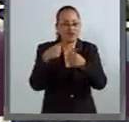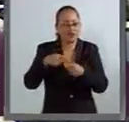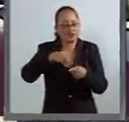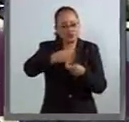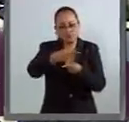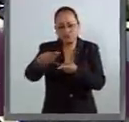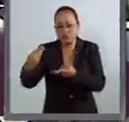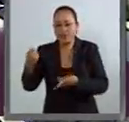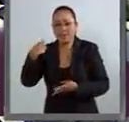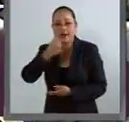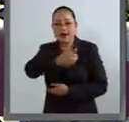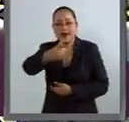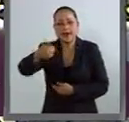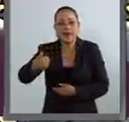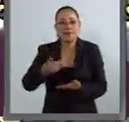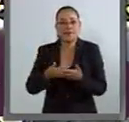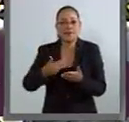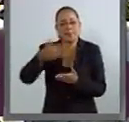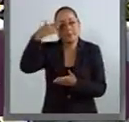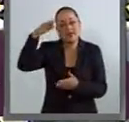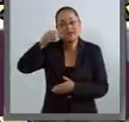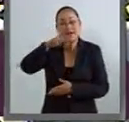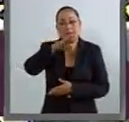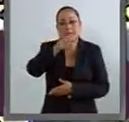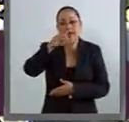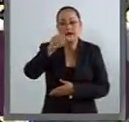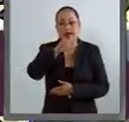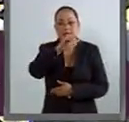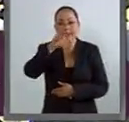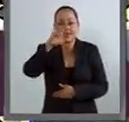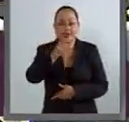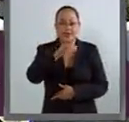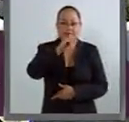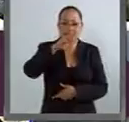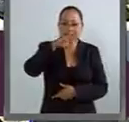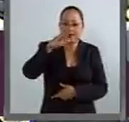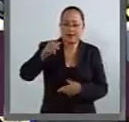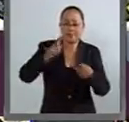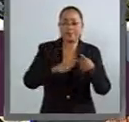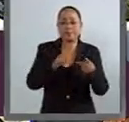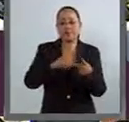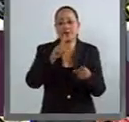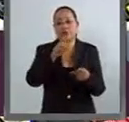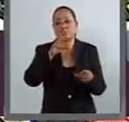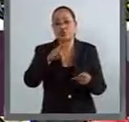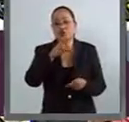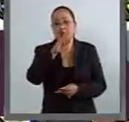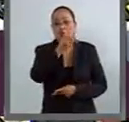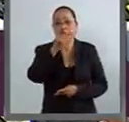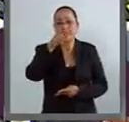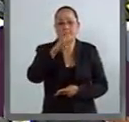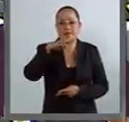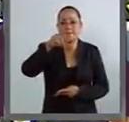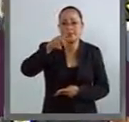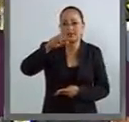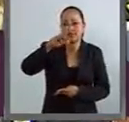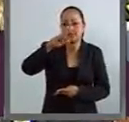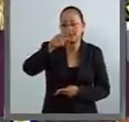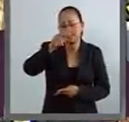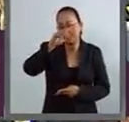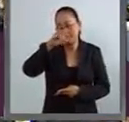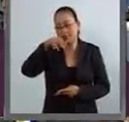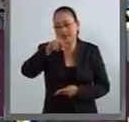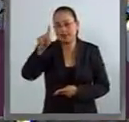dan, en este caso, a la maestra Blanca Lilia Ibarra y al doctor Kembrin Puente Martínez.